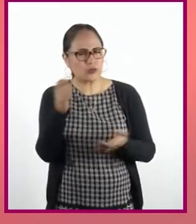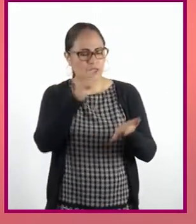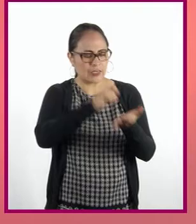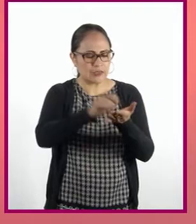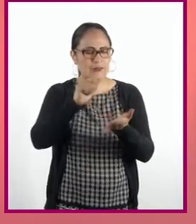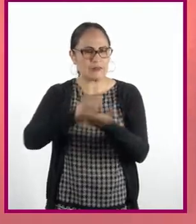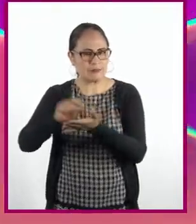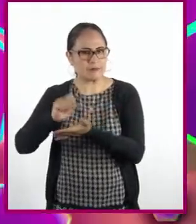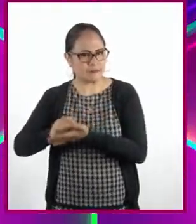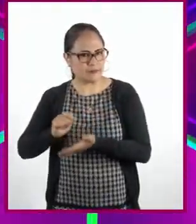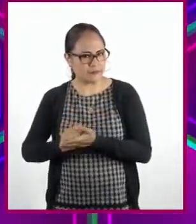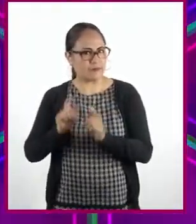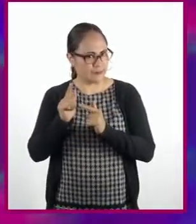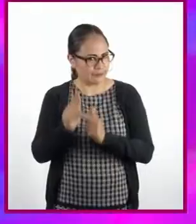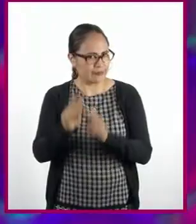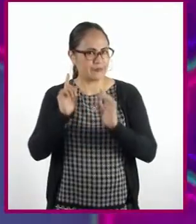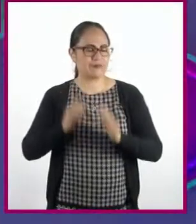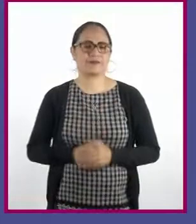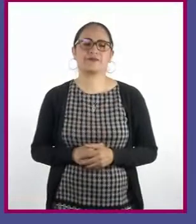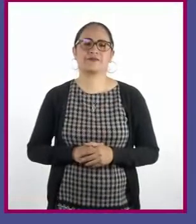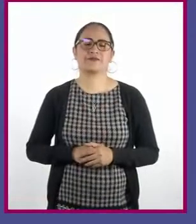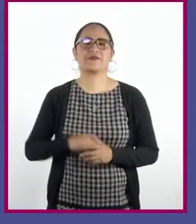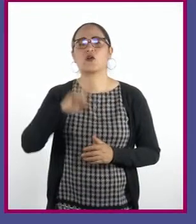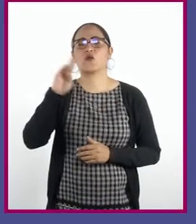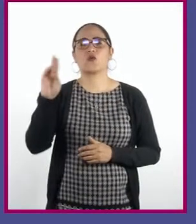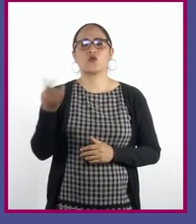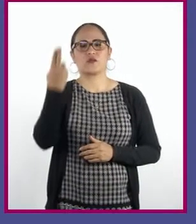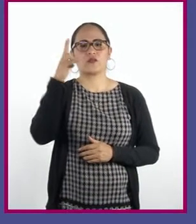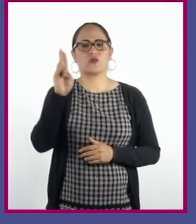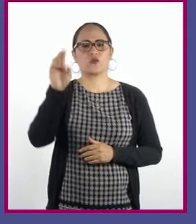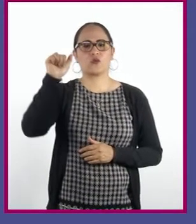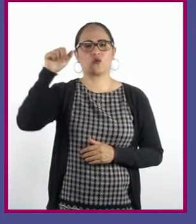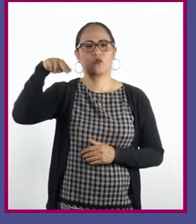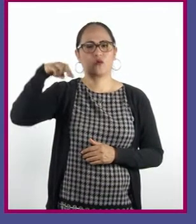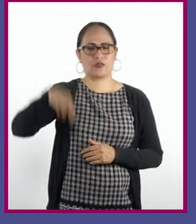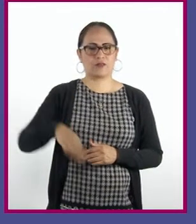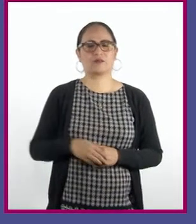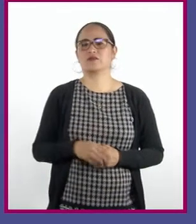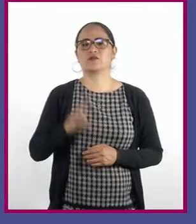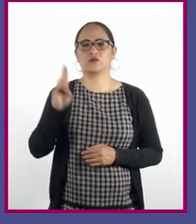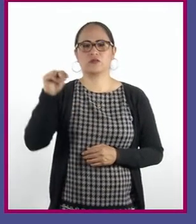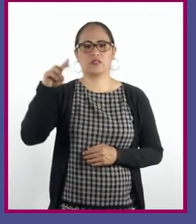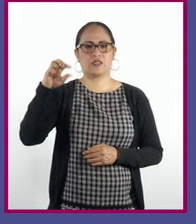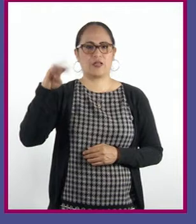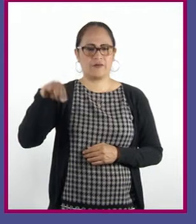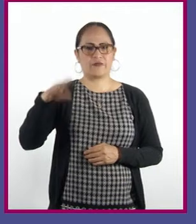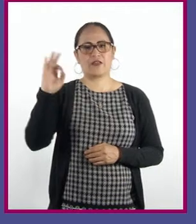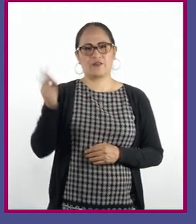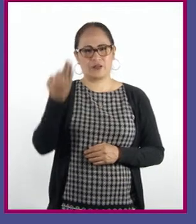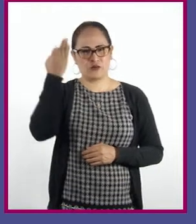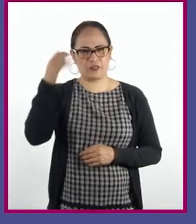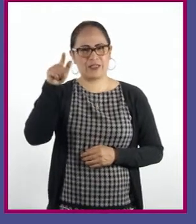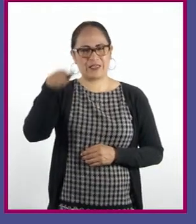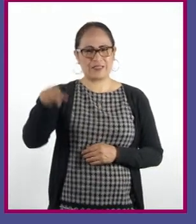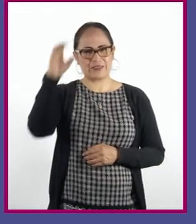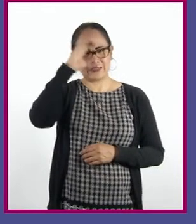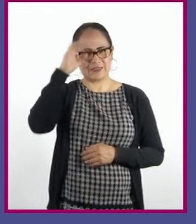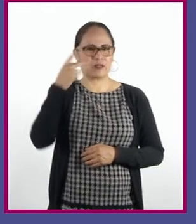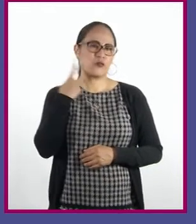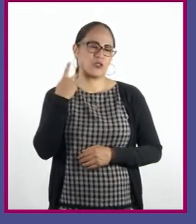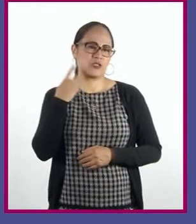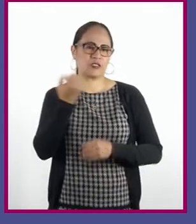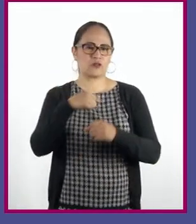anotaciones. Sigamos. Universidad Nacional Autónoma de México, Facultad de Ciencias Políticas y Sociales, Departamento